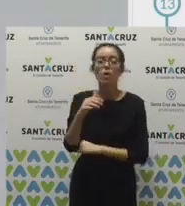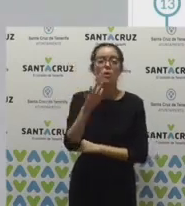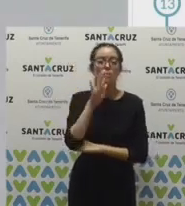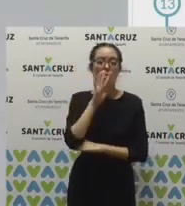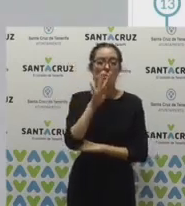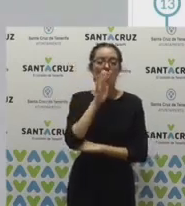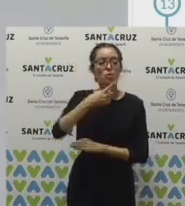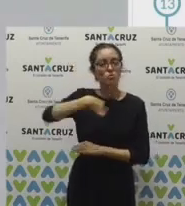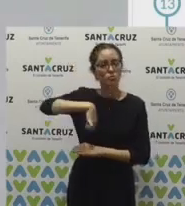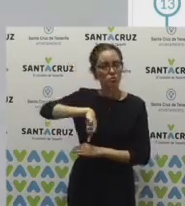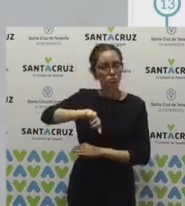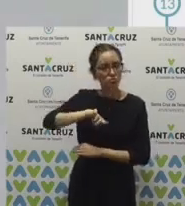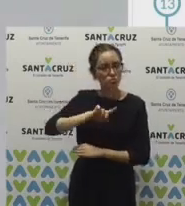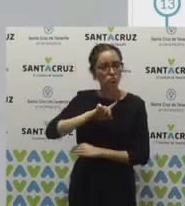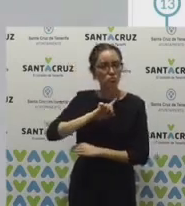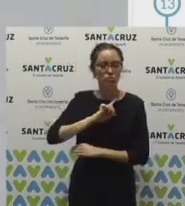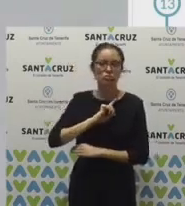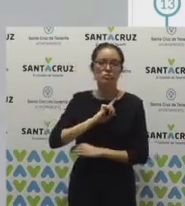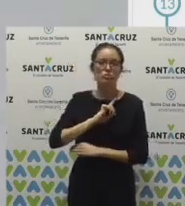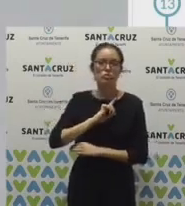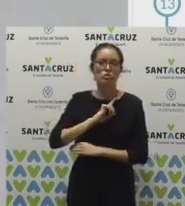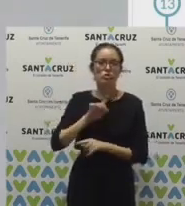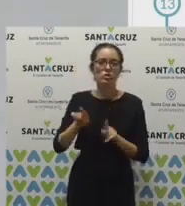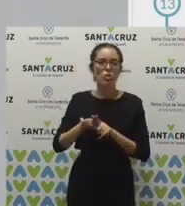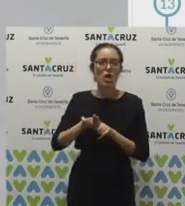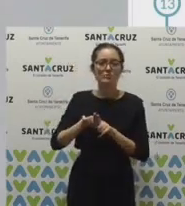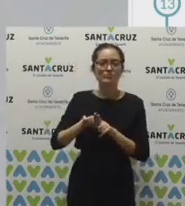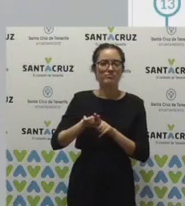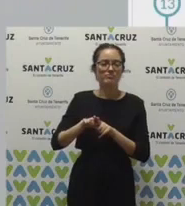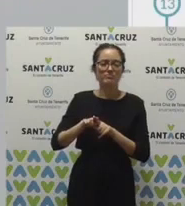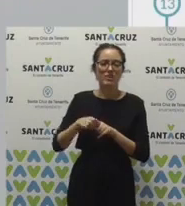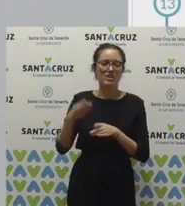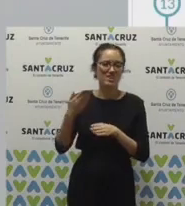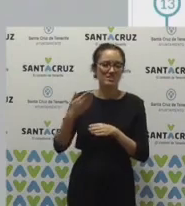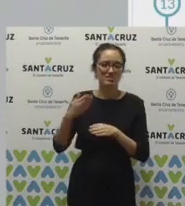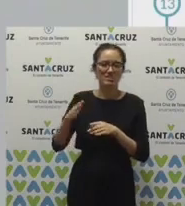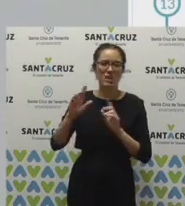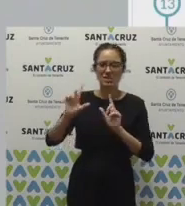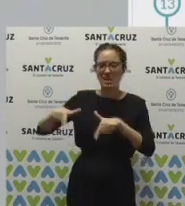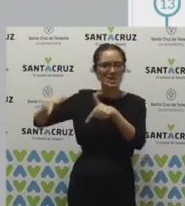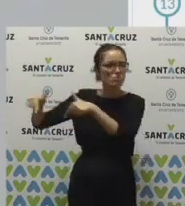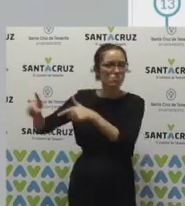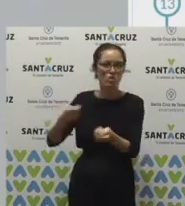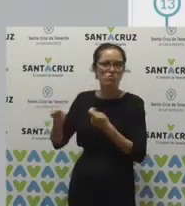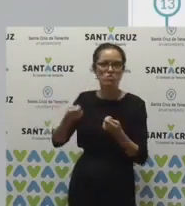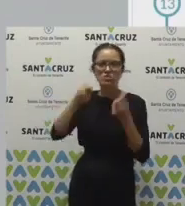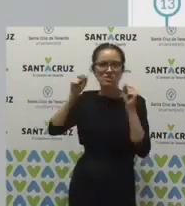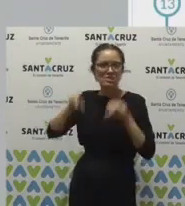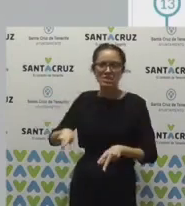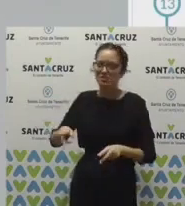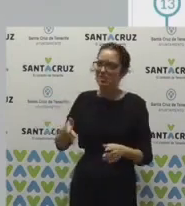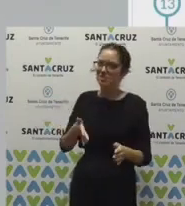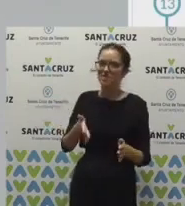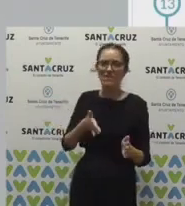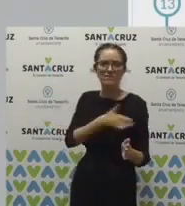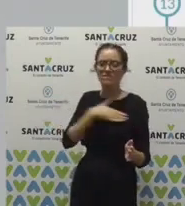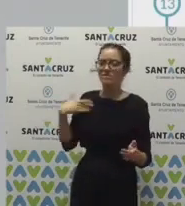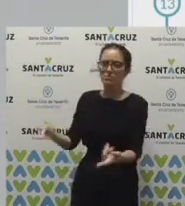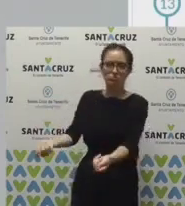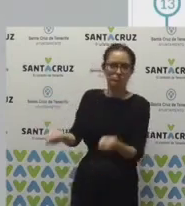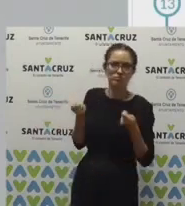máximo la generación de residuos sin control que son los responsables del estado crítico en el que se encuentra el planeta